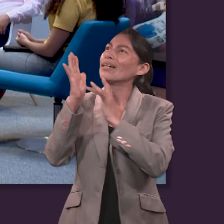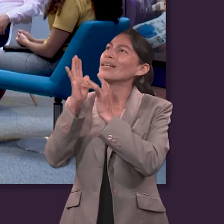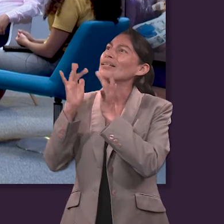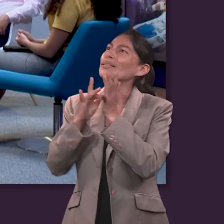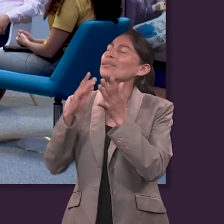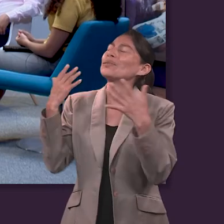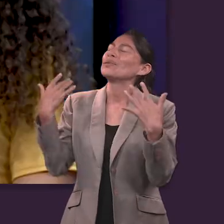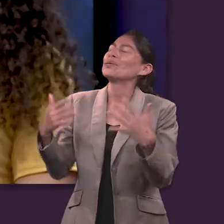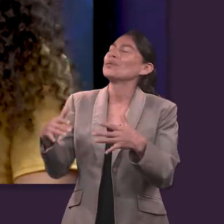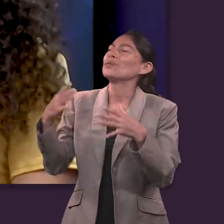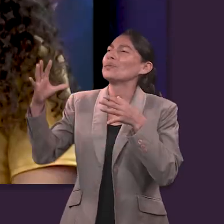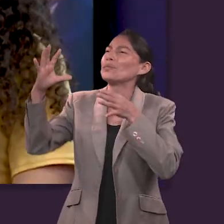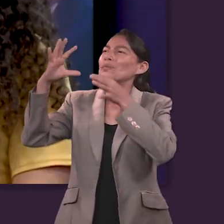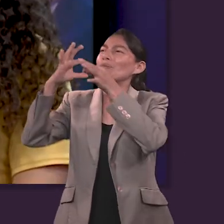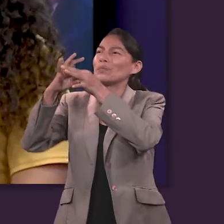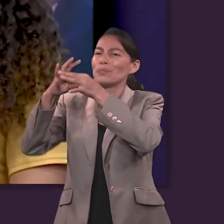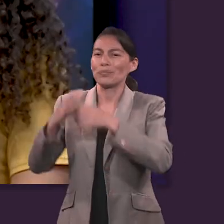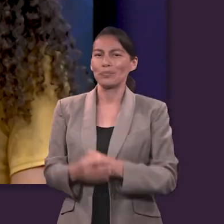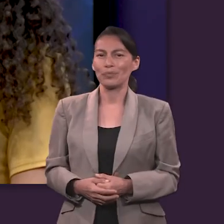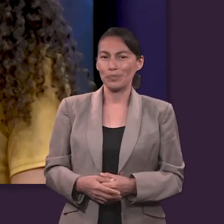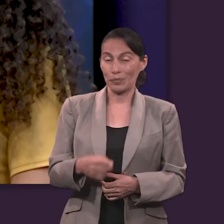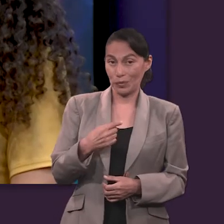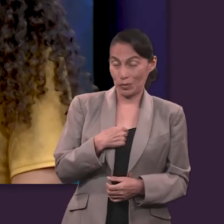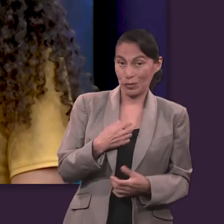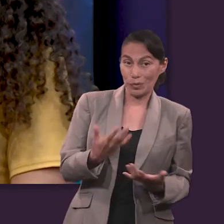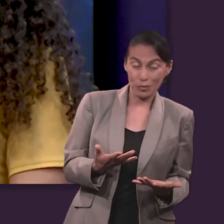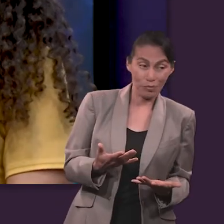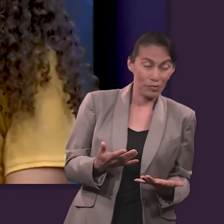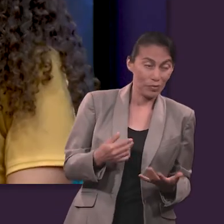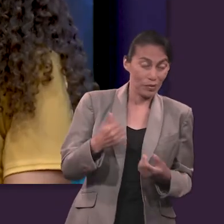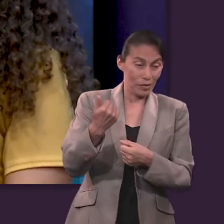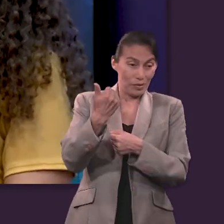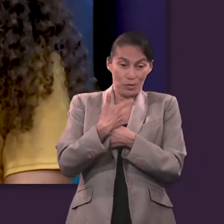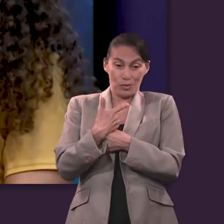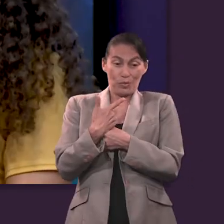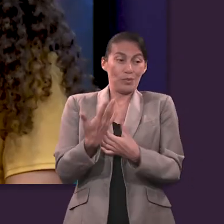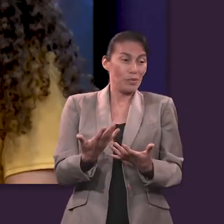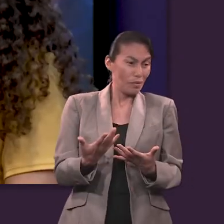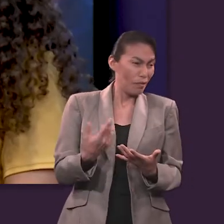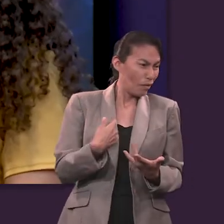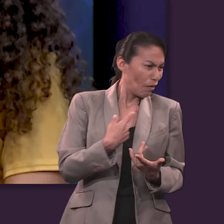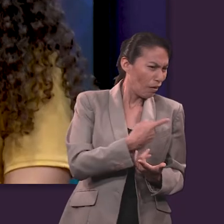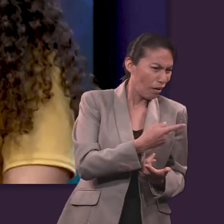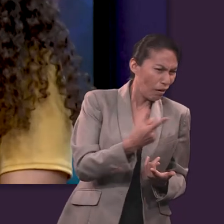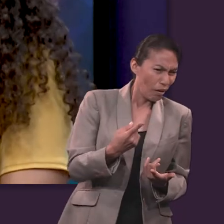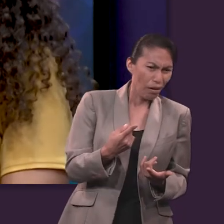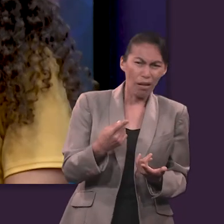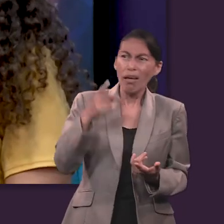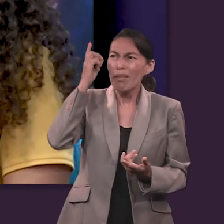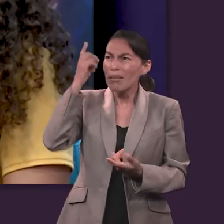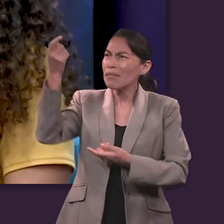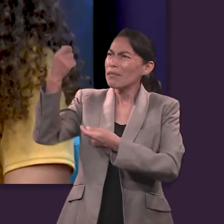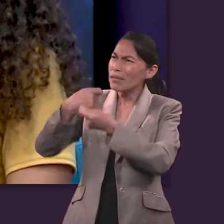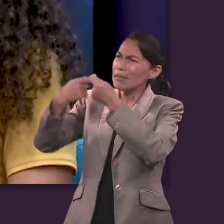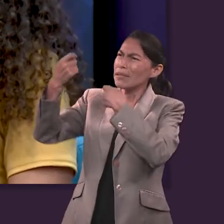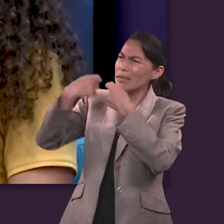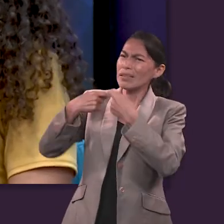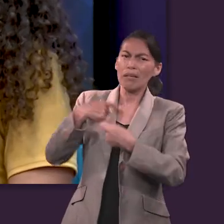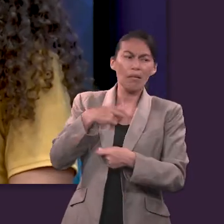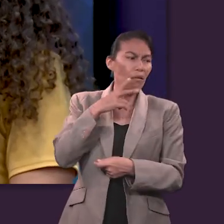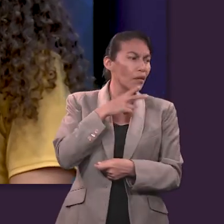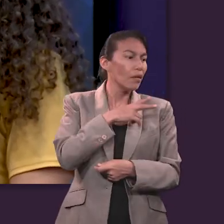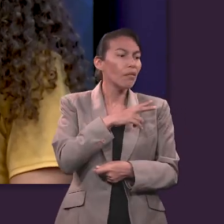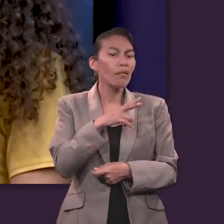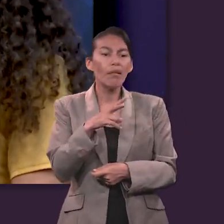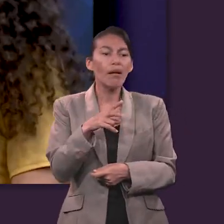leíamos hace un momento atrás. Eso es un buen remedio contra la envidia. Cuando yo me doy cuenta qué tengo yo, cuáles son las bendiciones que yo he recibido del